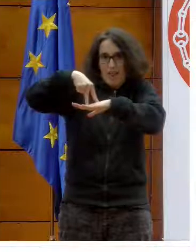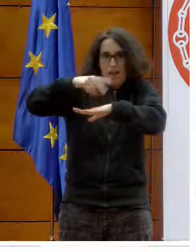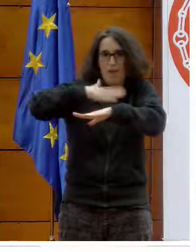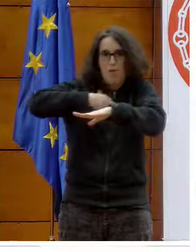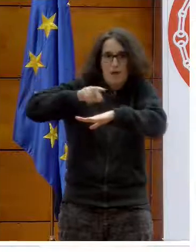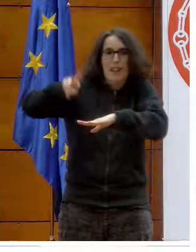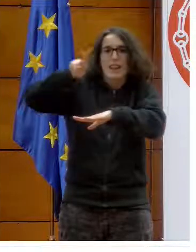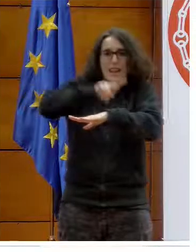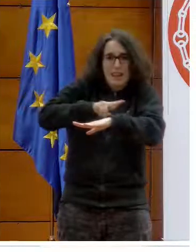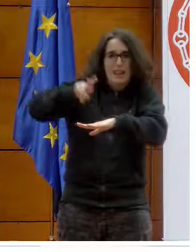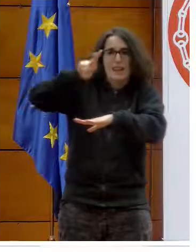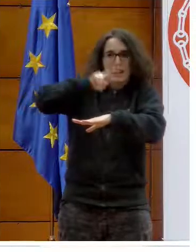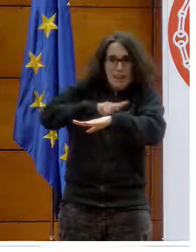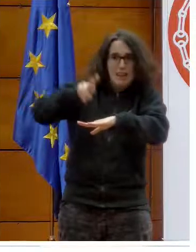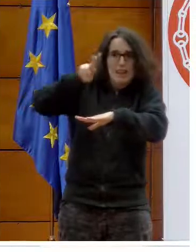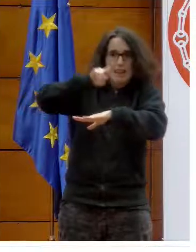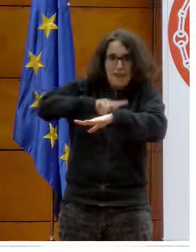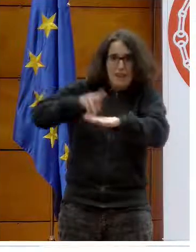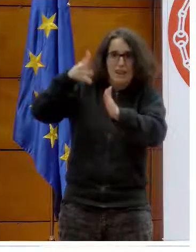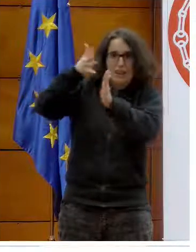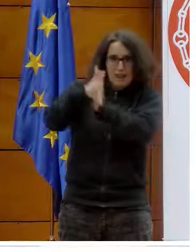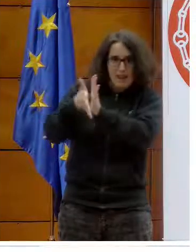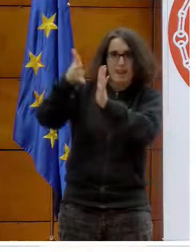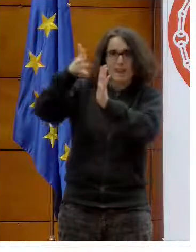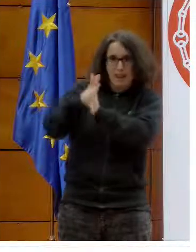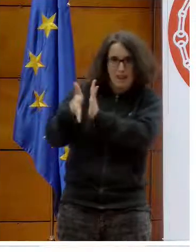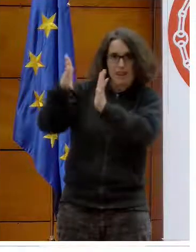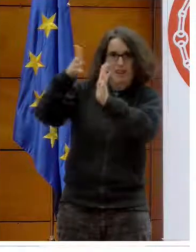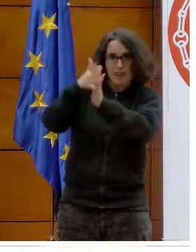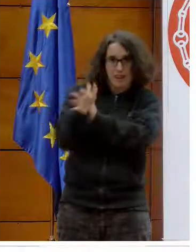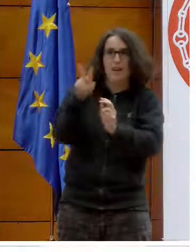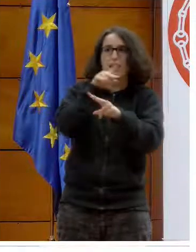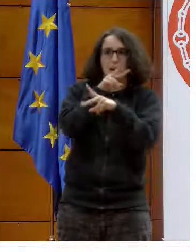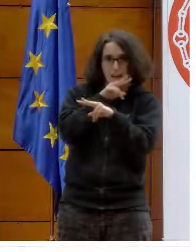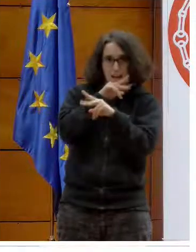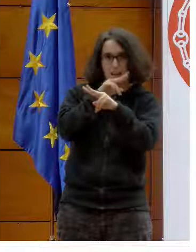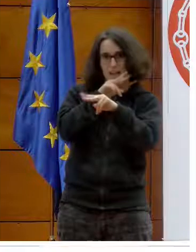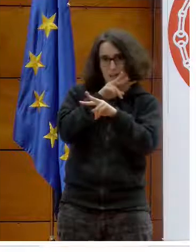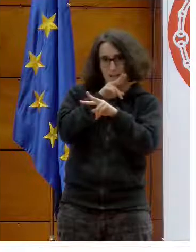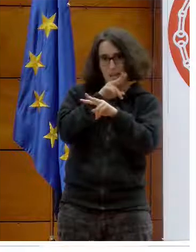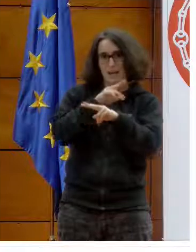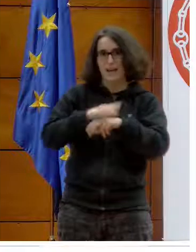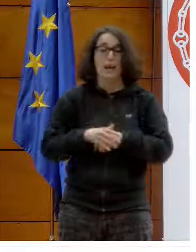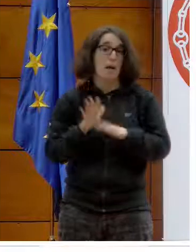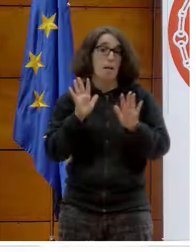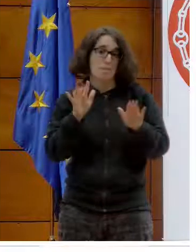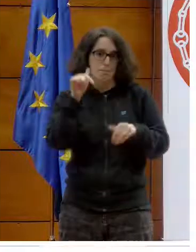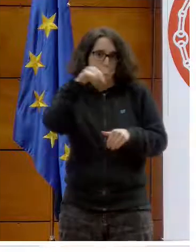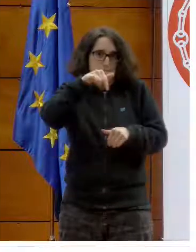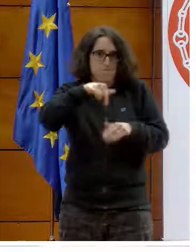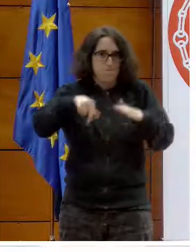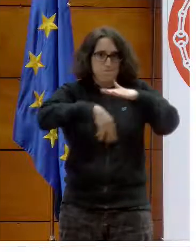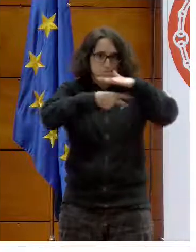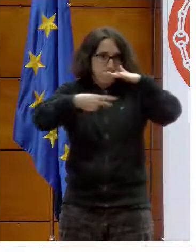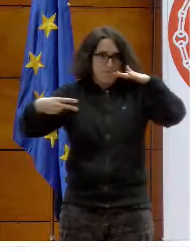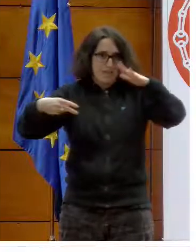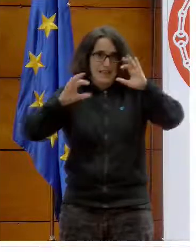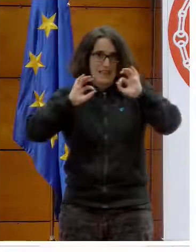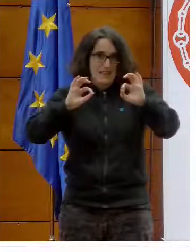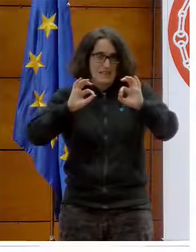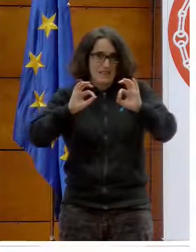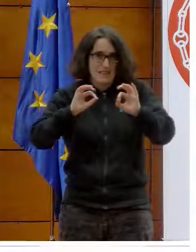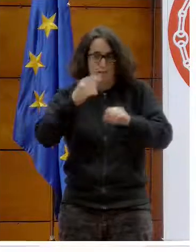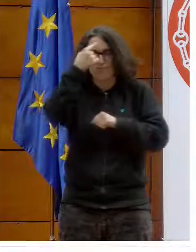la tarea las veces que sea necesario y de forma verbal, mientras que aquí pues, hay que determinar un código de